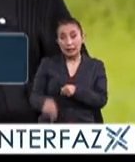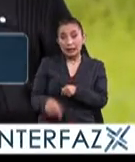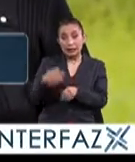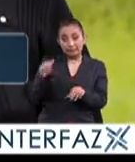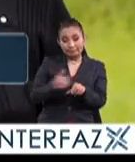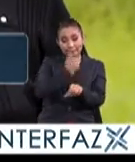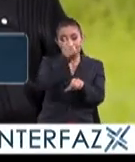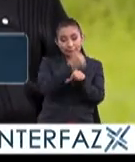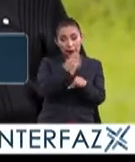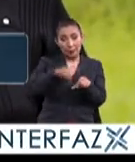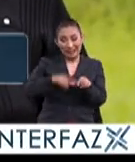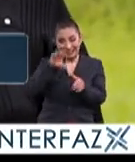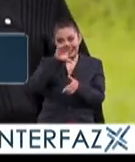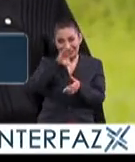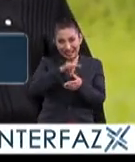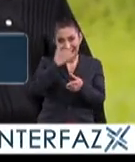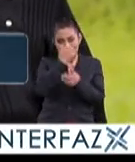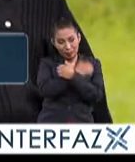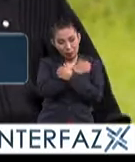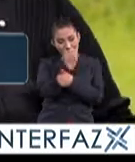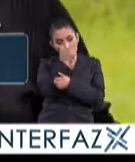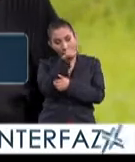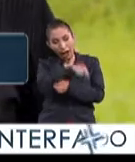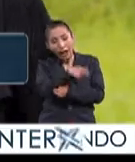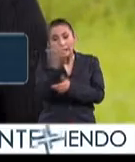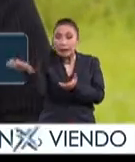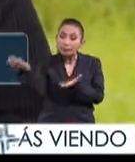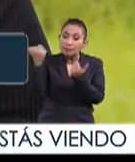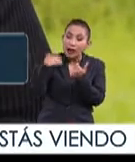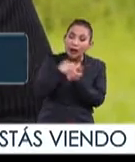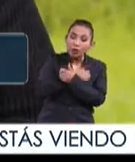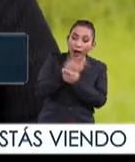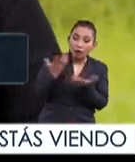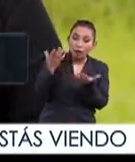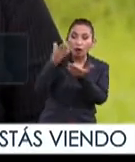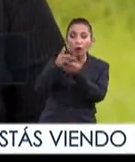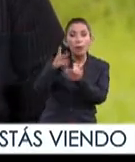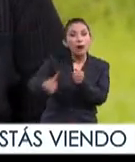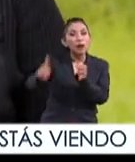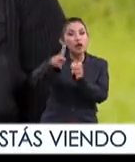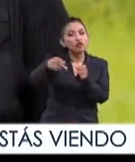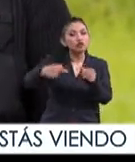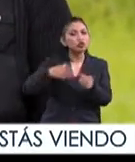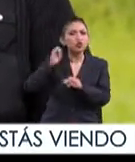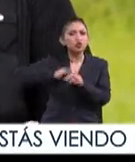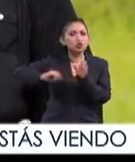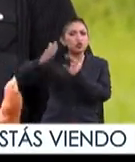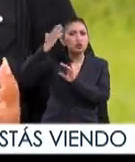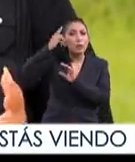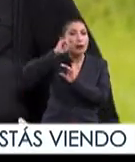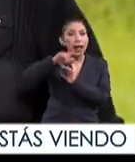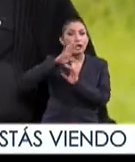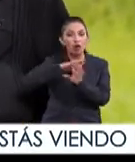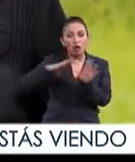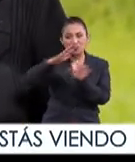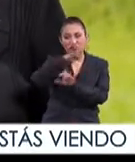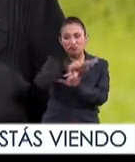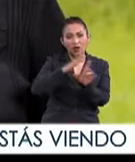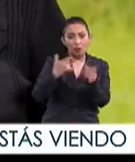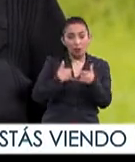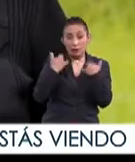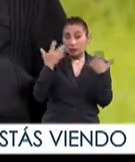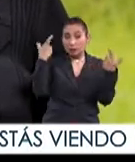crear este centro educativo, acerca la educación a los pueblos originarios, ¿no? Para no descontextualizar a